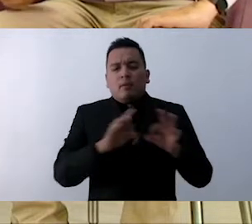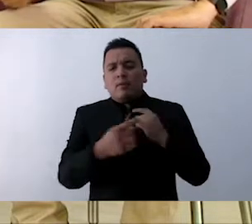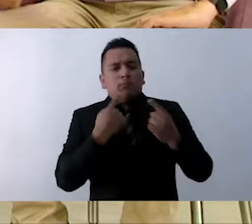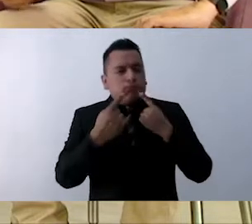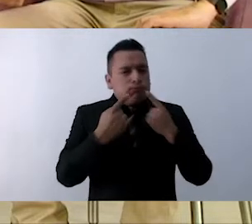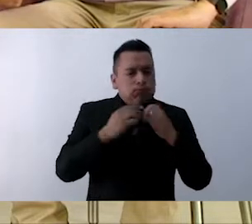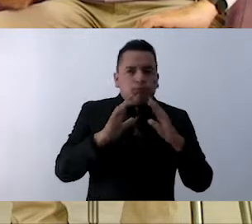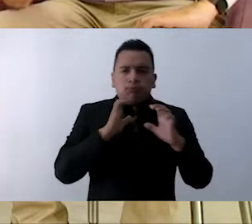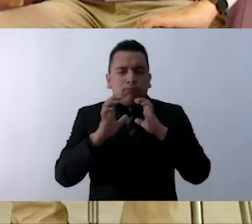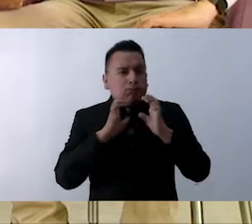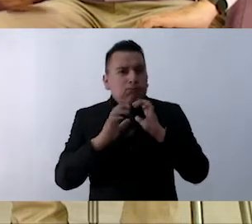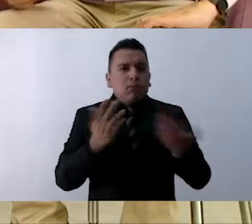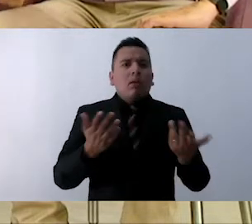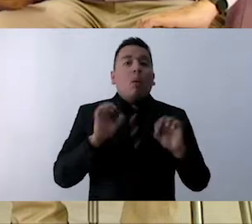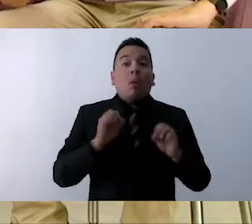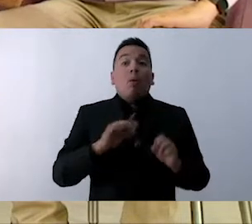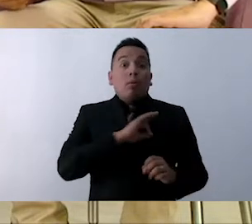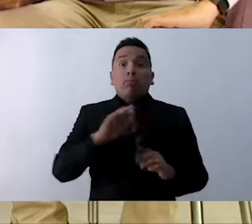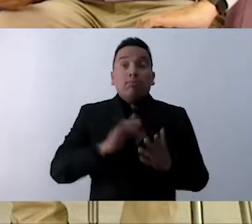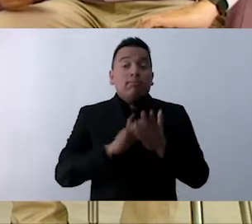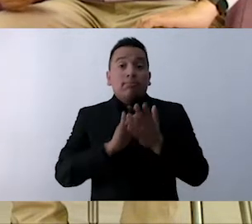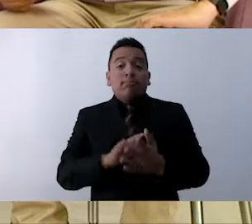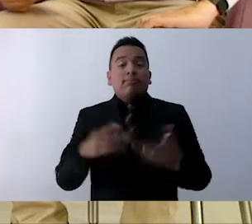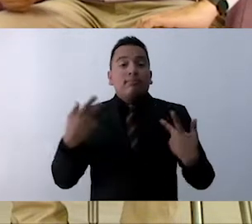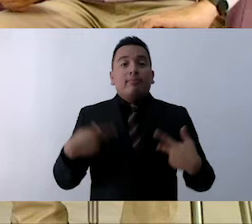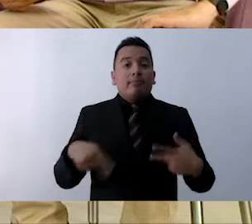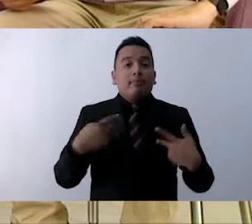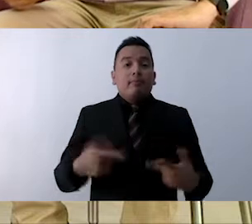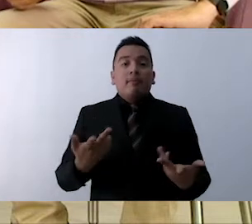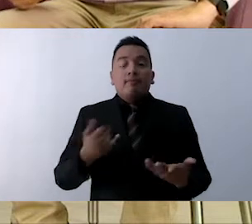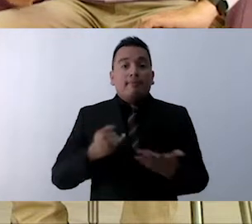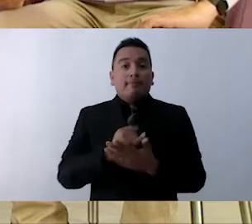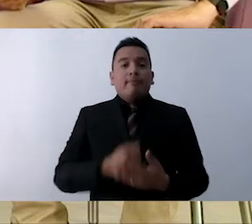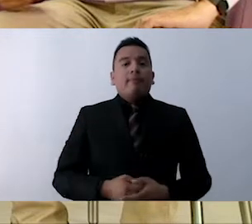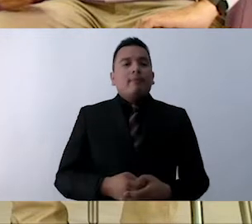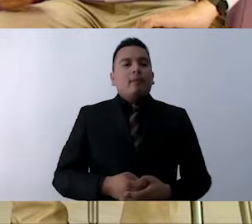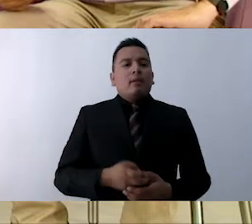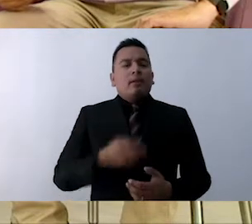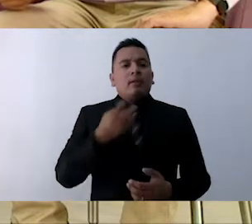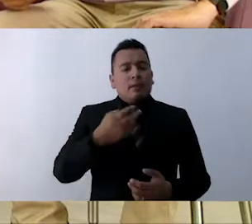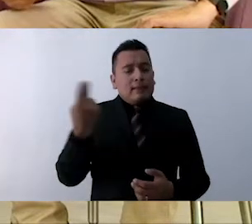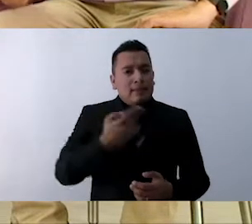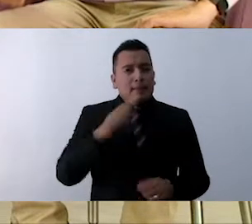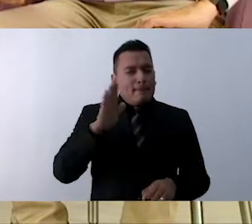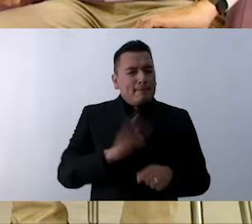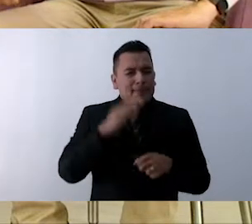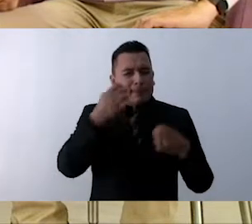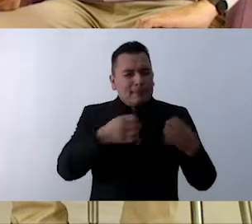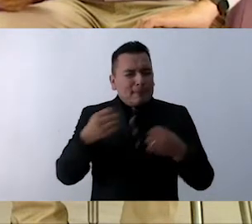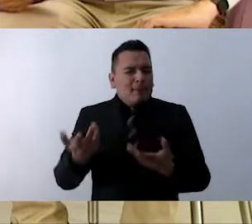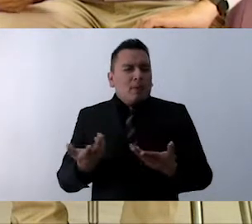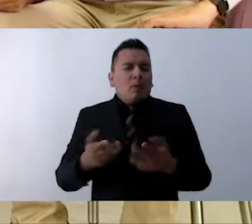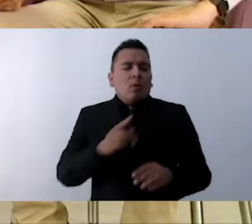son centro de discusión académica, de punto de inflexión de muchas situaciones en este país. Debe ser